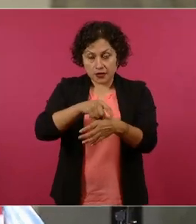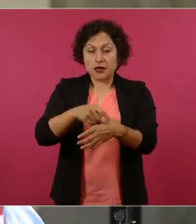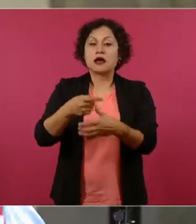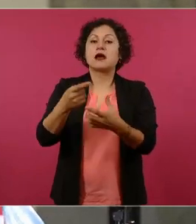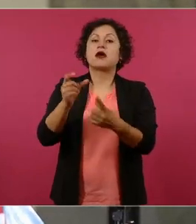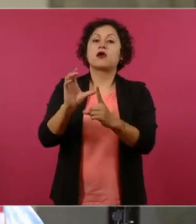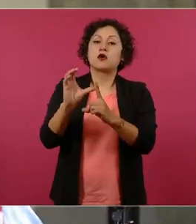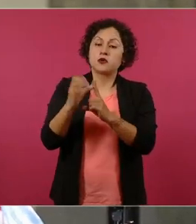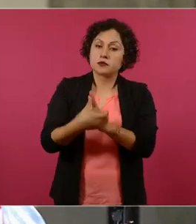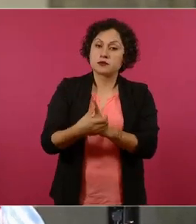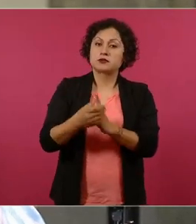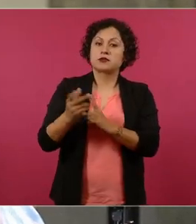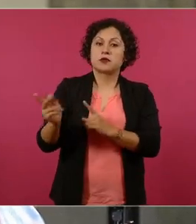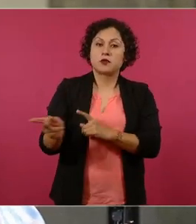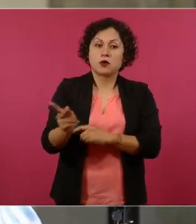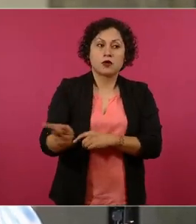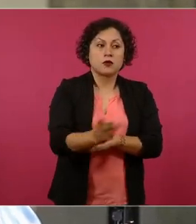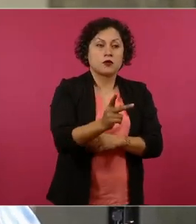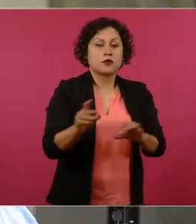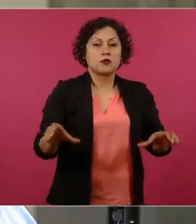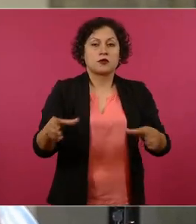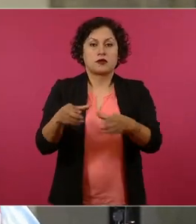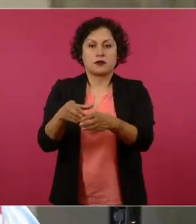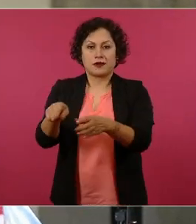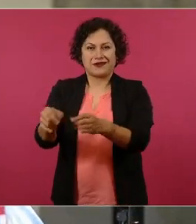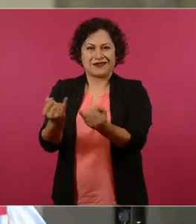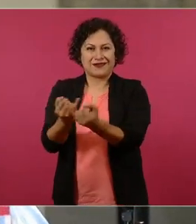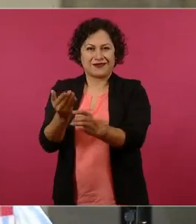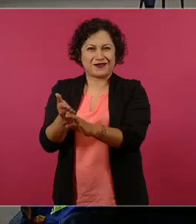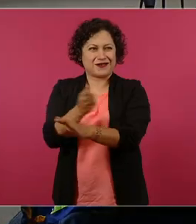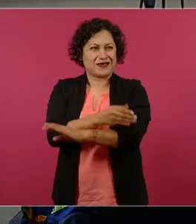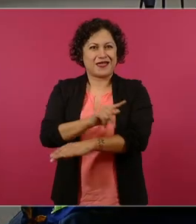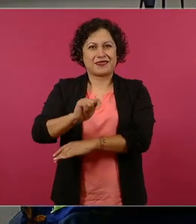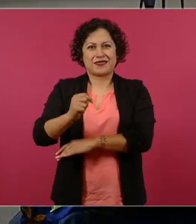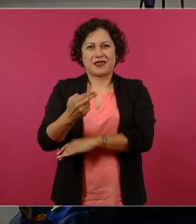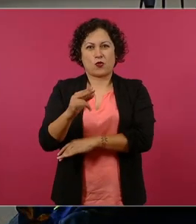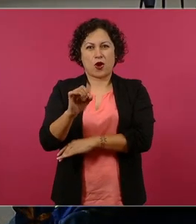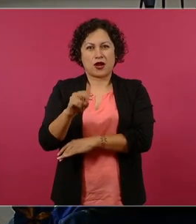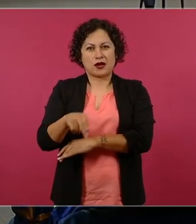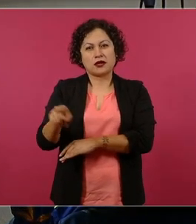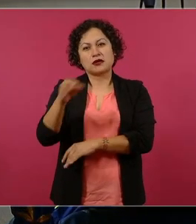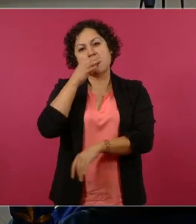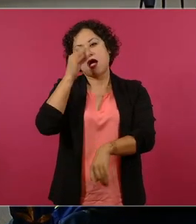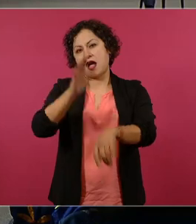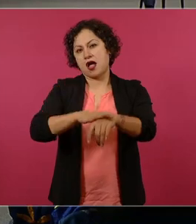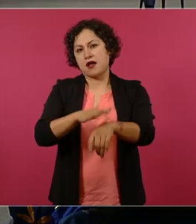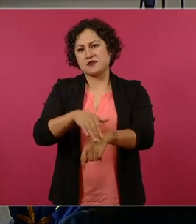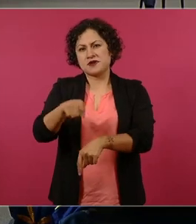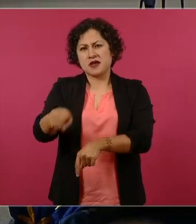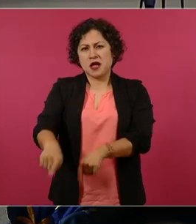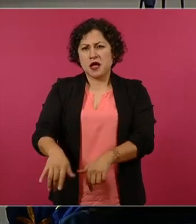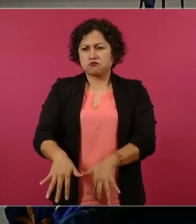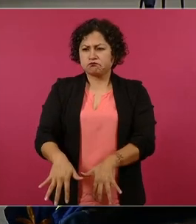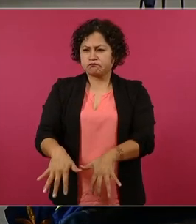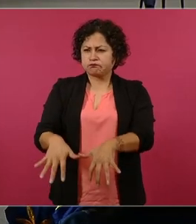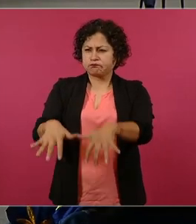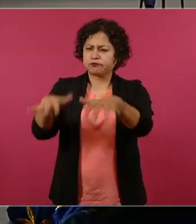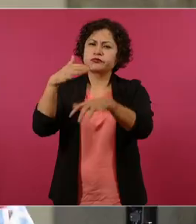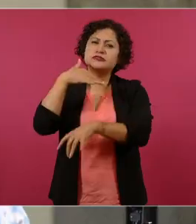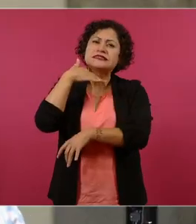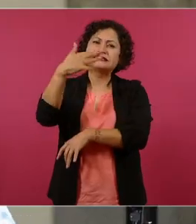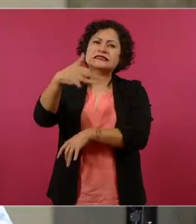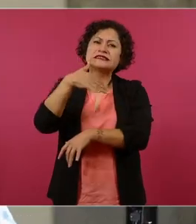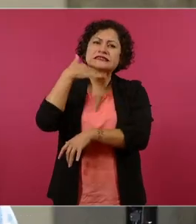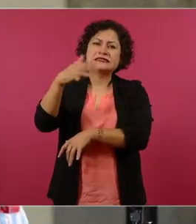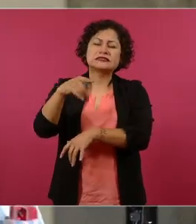momento los compañeros de cuapan en en Tehuacán que tenemos una crisis de desechos sólidos muy intensa una crisis que es